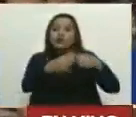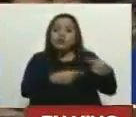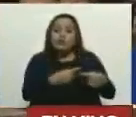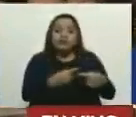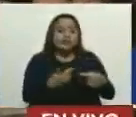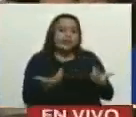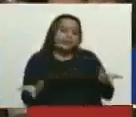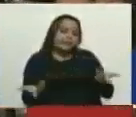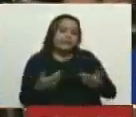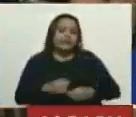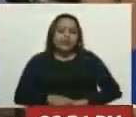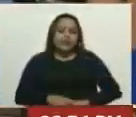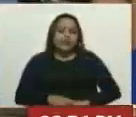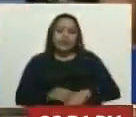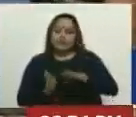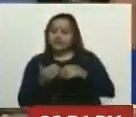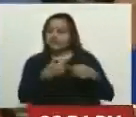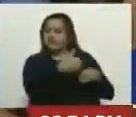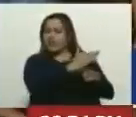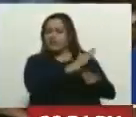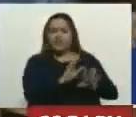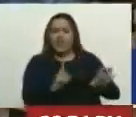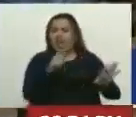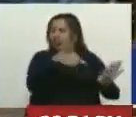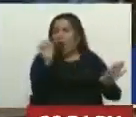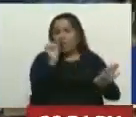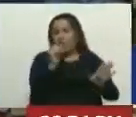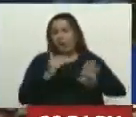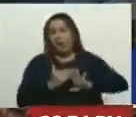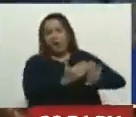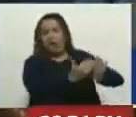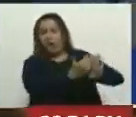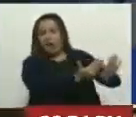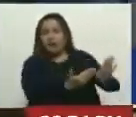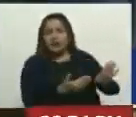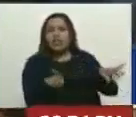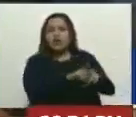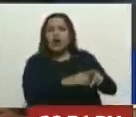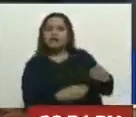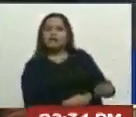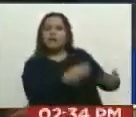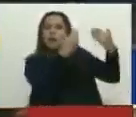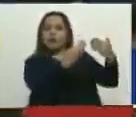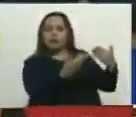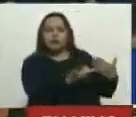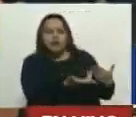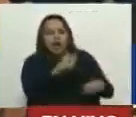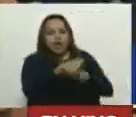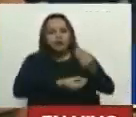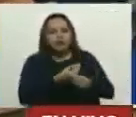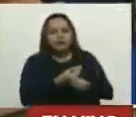indeseada es que lo aparte, que lo aísle, que establezca una especie de muro alrededor.